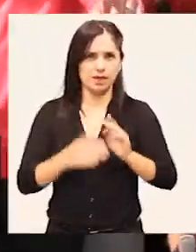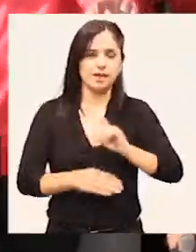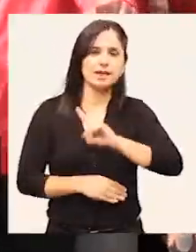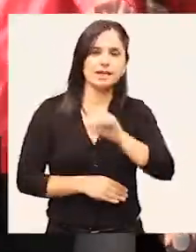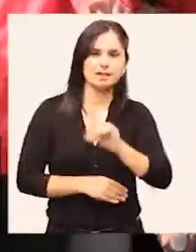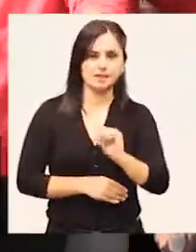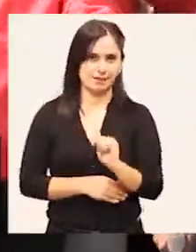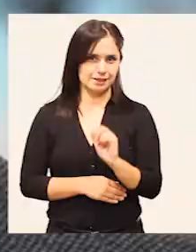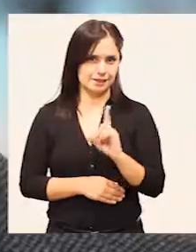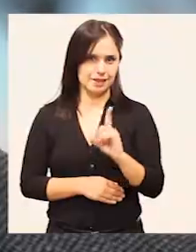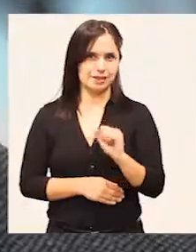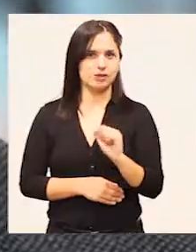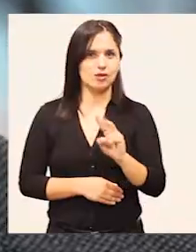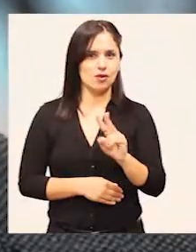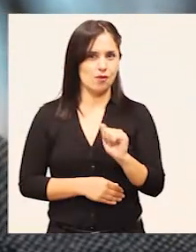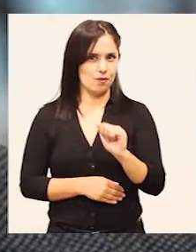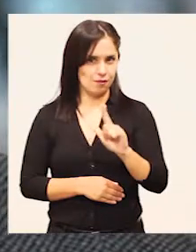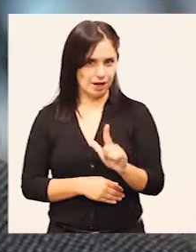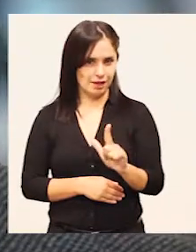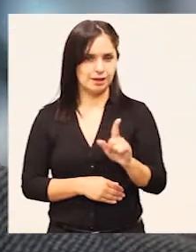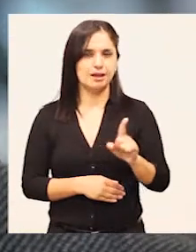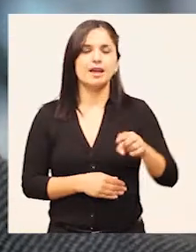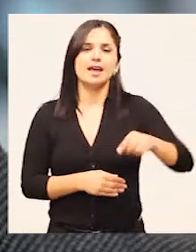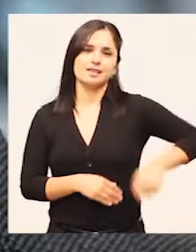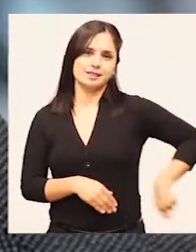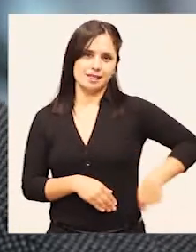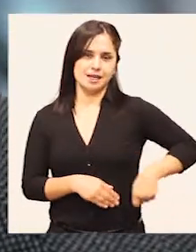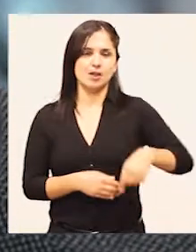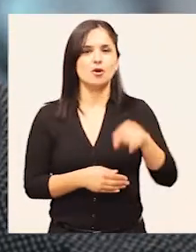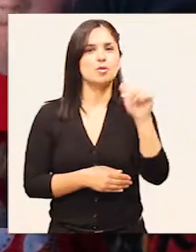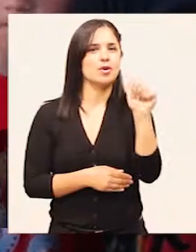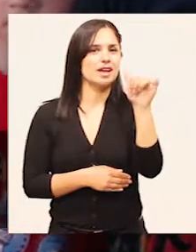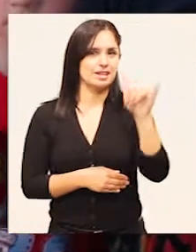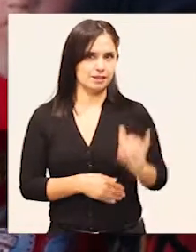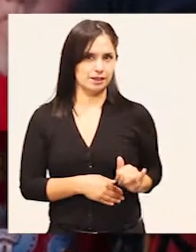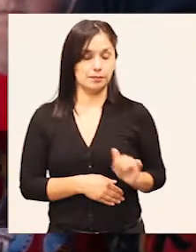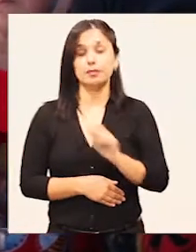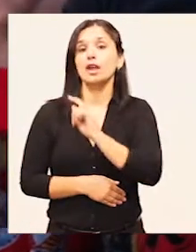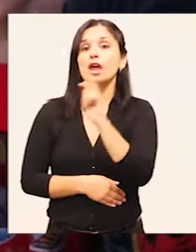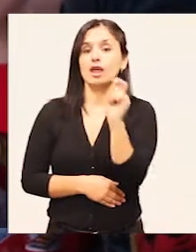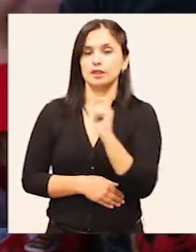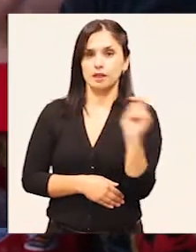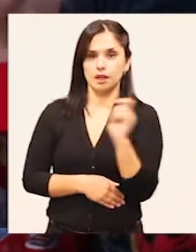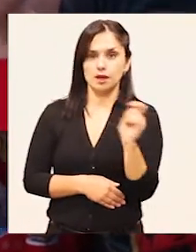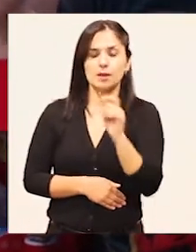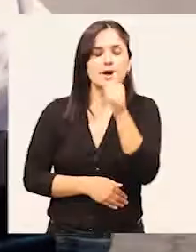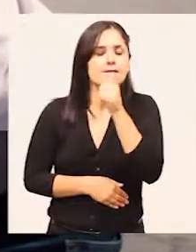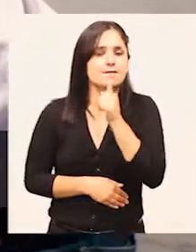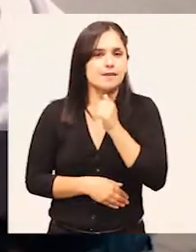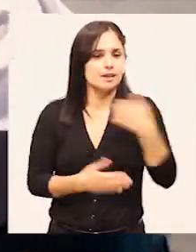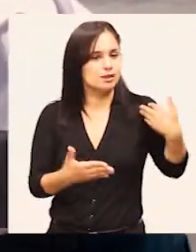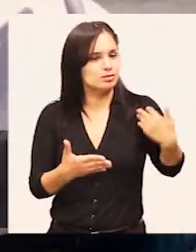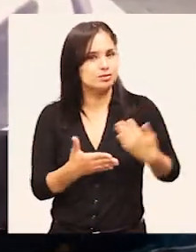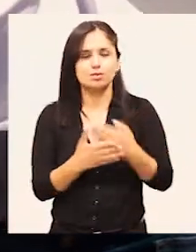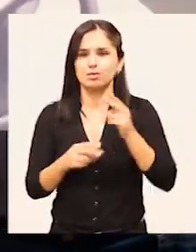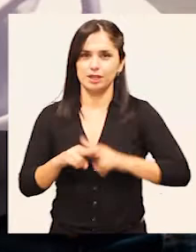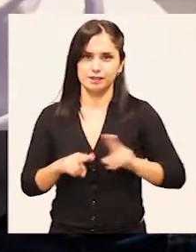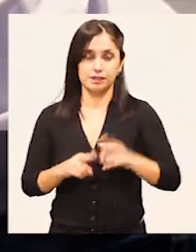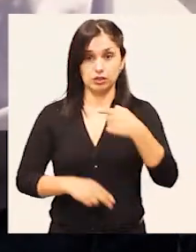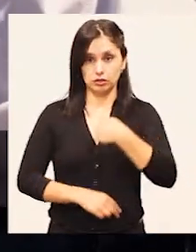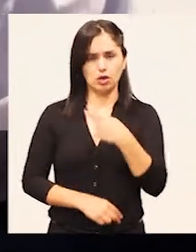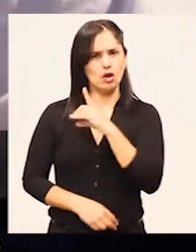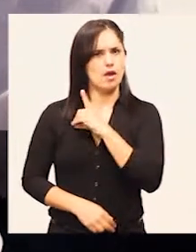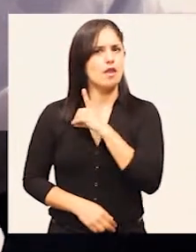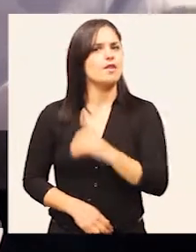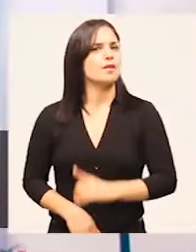siempre contigo! David Sandoval, senador por Aysén. En Tarapacá todavía nos queda mucho por hacer. Como